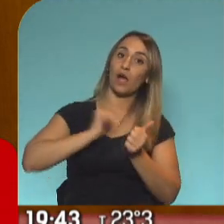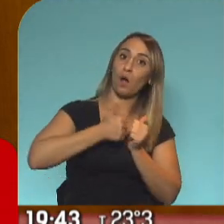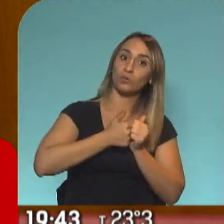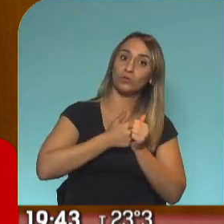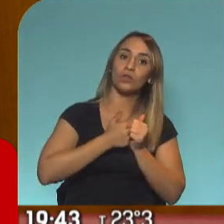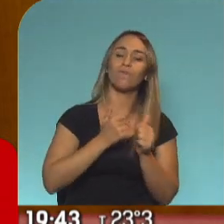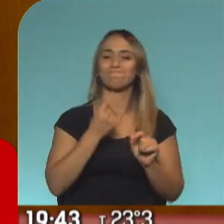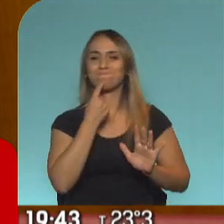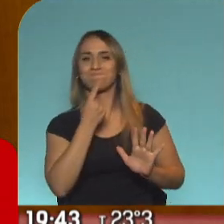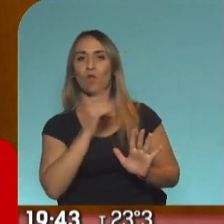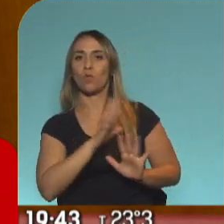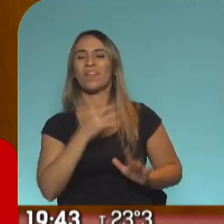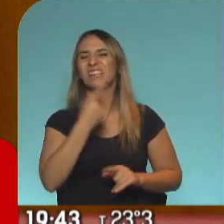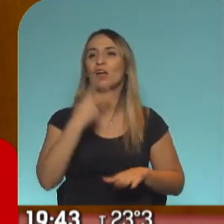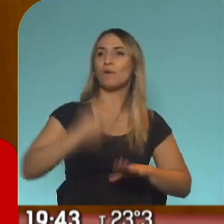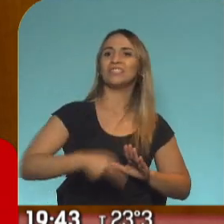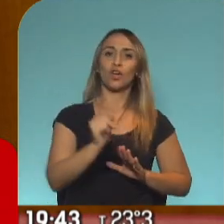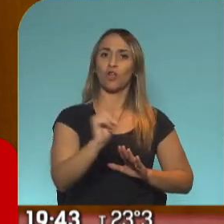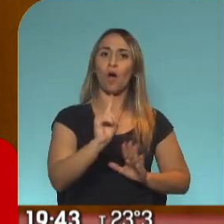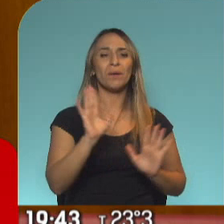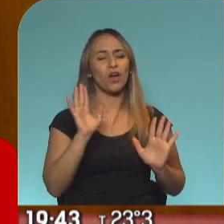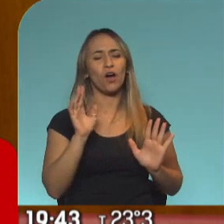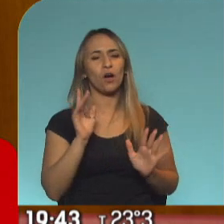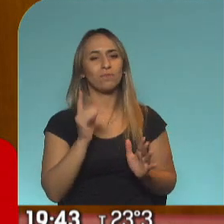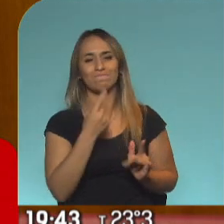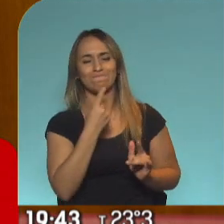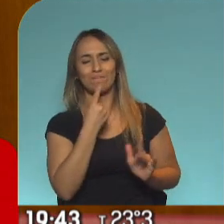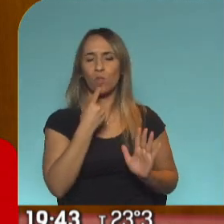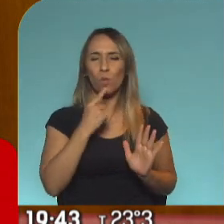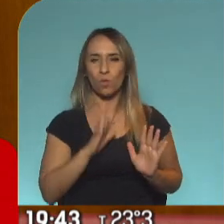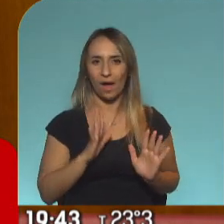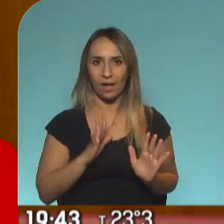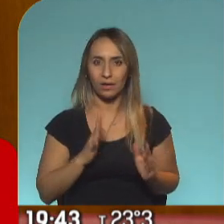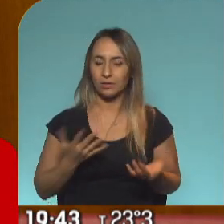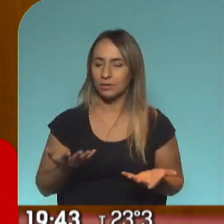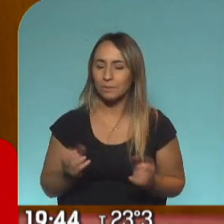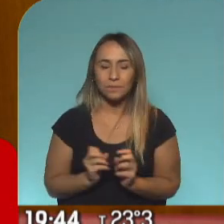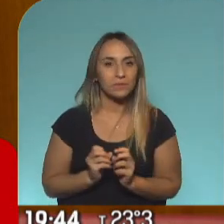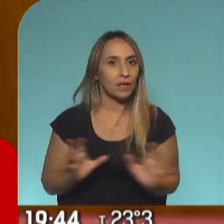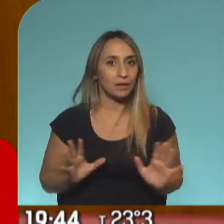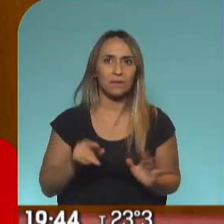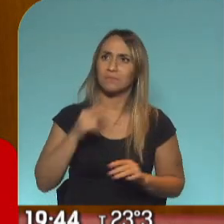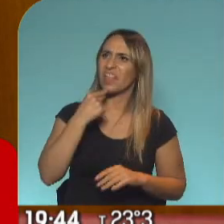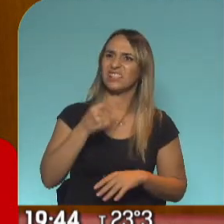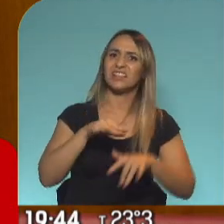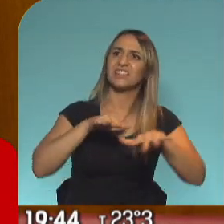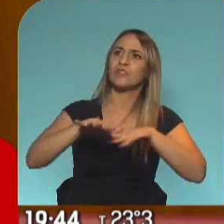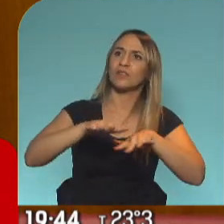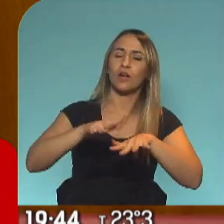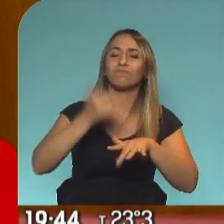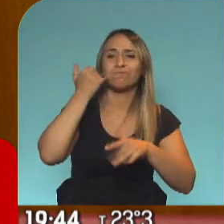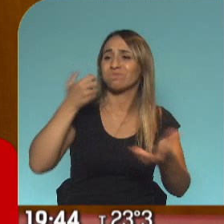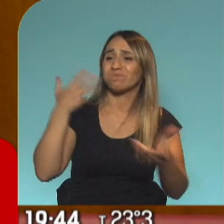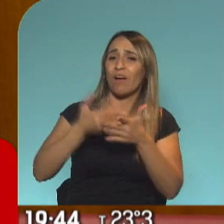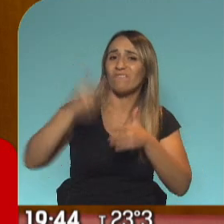prescripto, pero tampoco es como que afirman los hechos. Es terrible esto de la prescripción de los hechos, porque no es